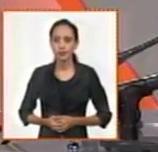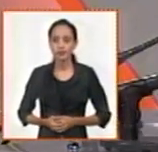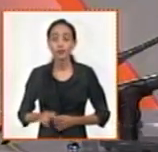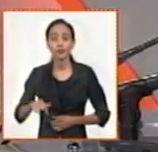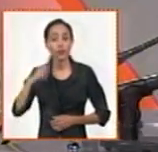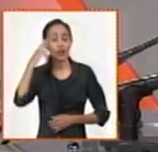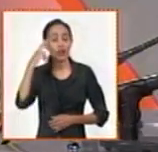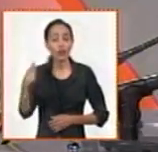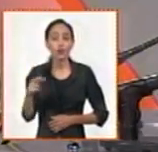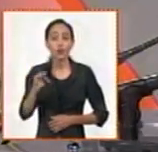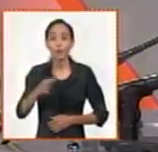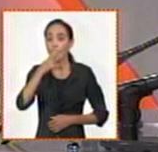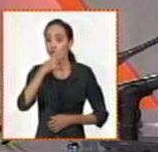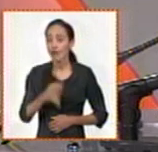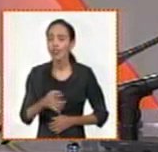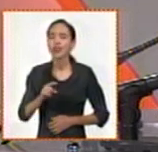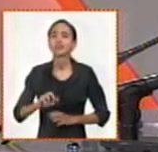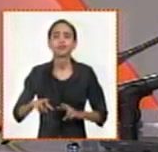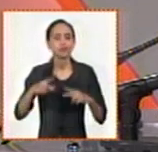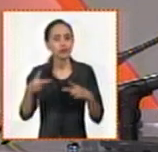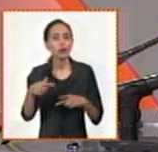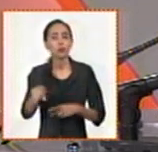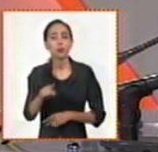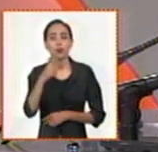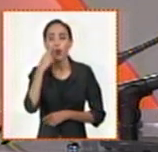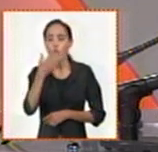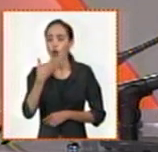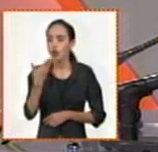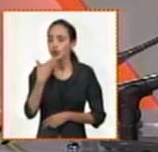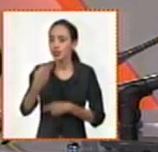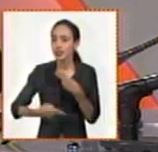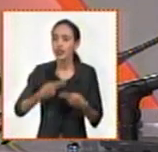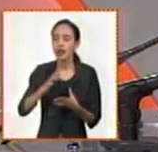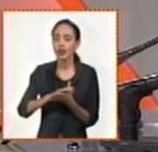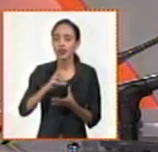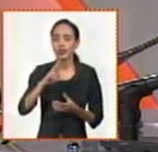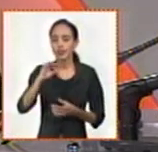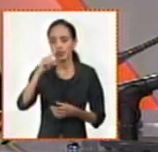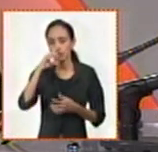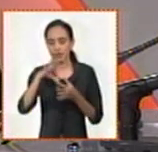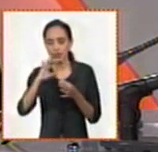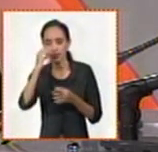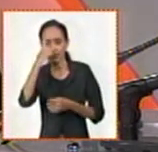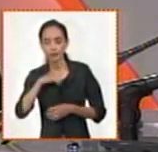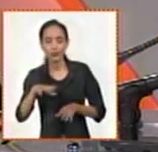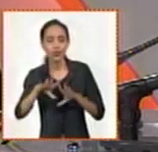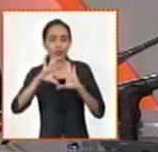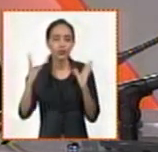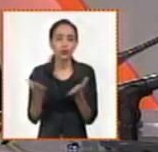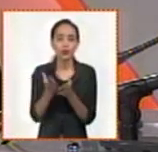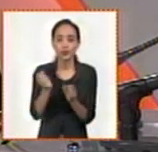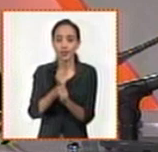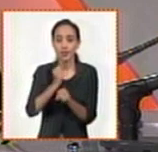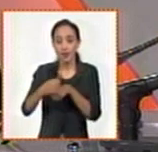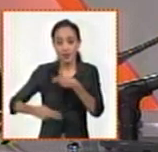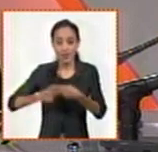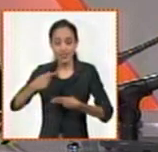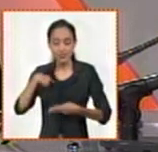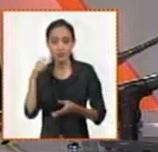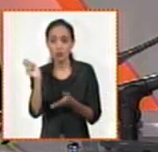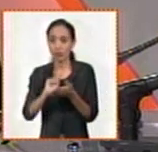sus últimos años, una vez contando lo que estaba haciendo con la moringa, la morera y todo el gran trabajo que desarrolló, y